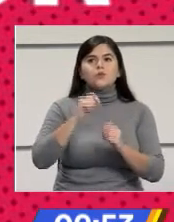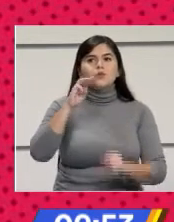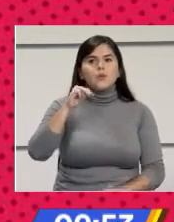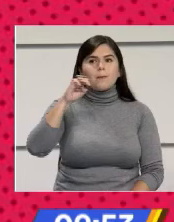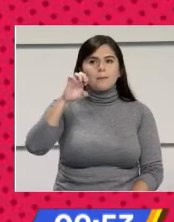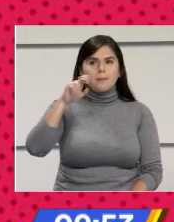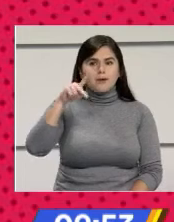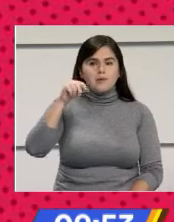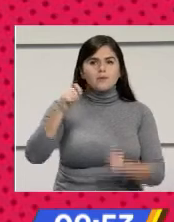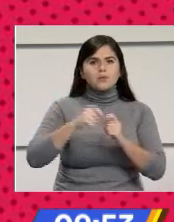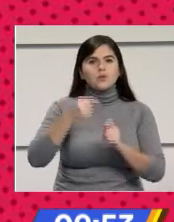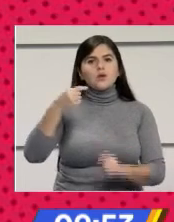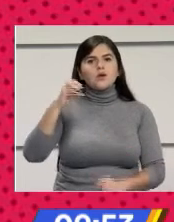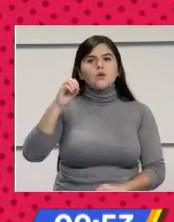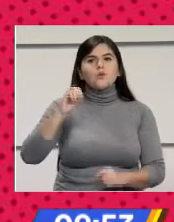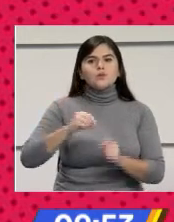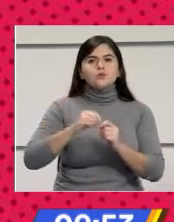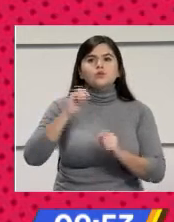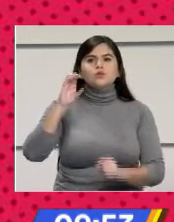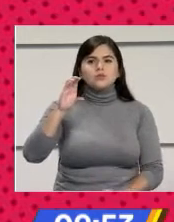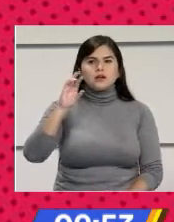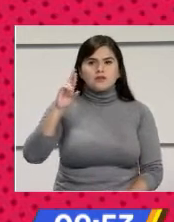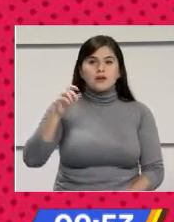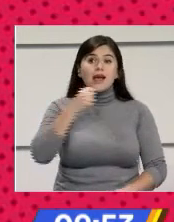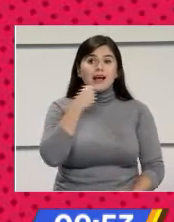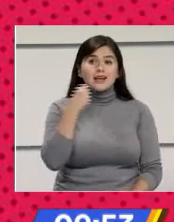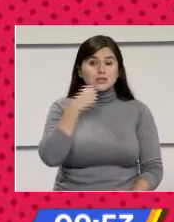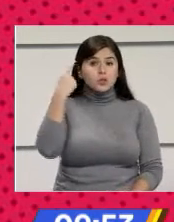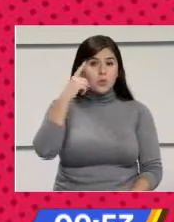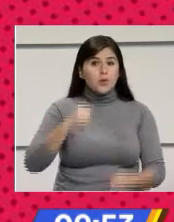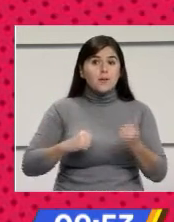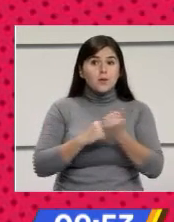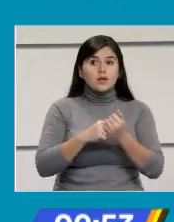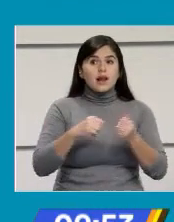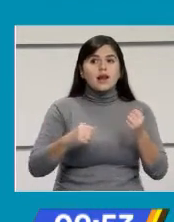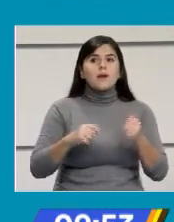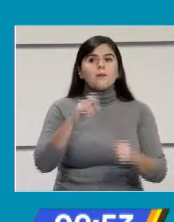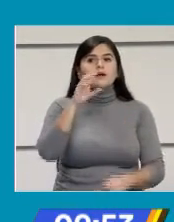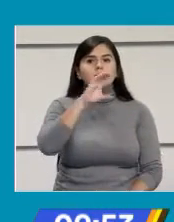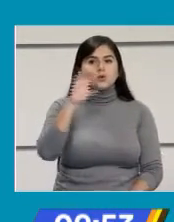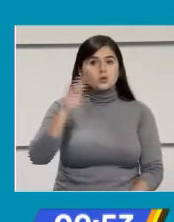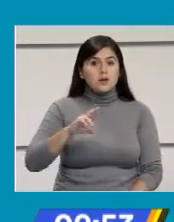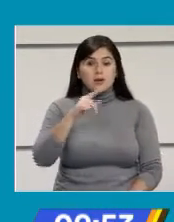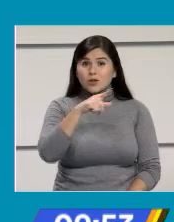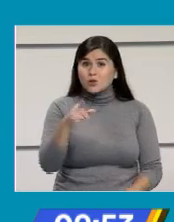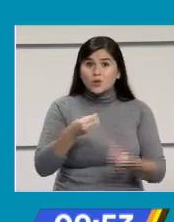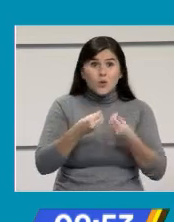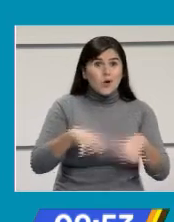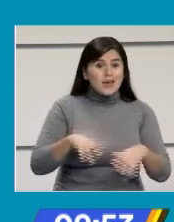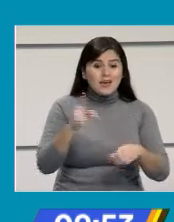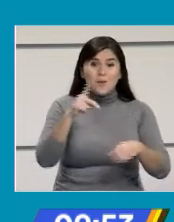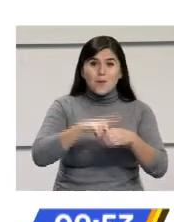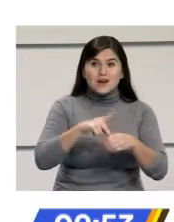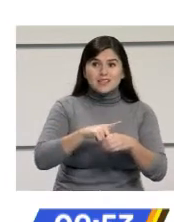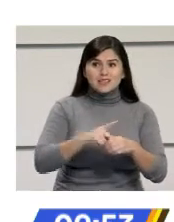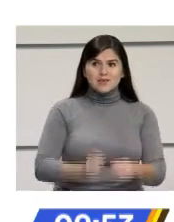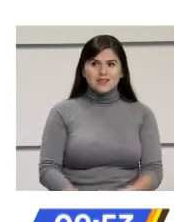www.me.go.cr. Canción por la Paz cr@gmail.com. No te quedes sin